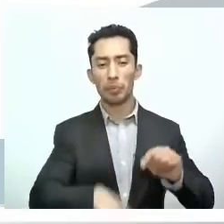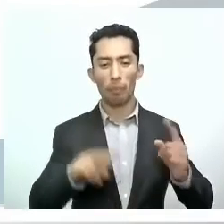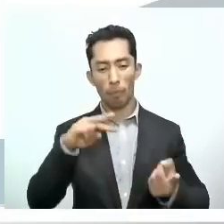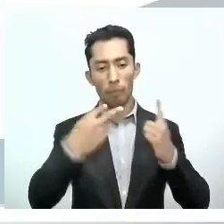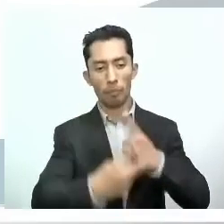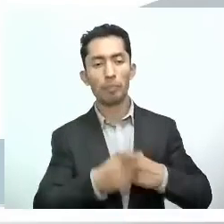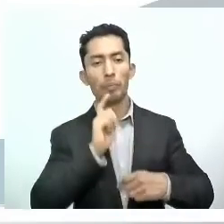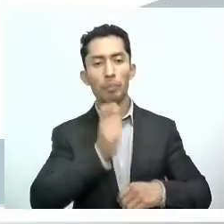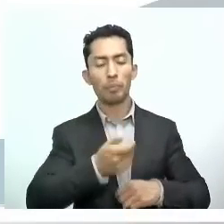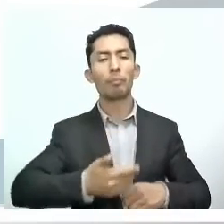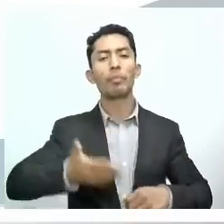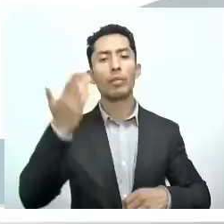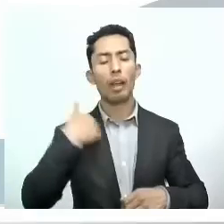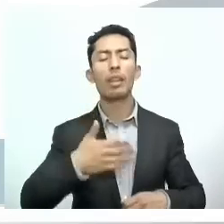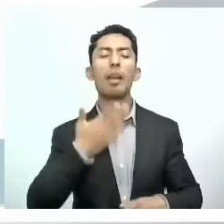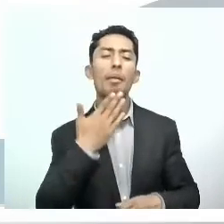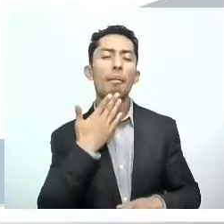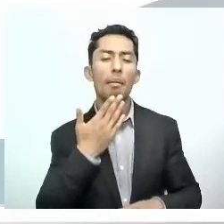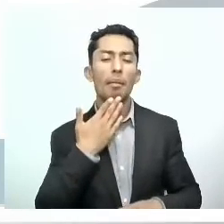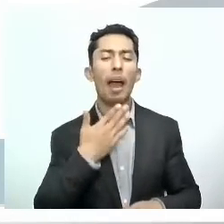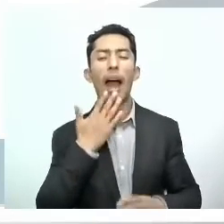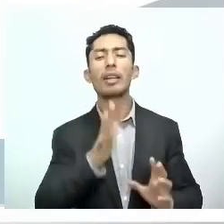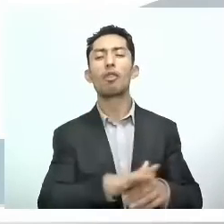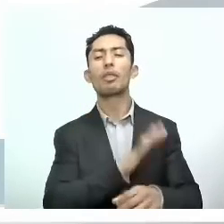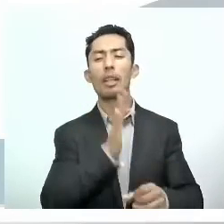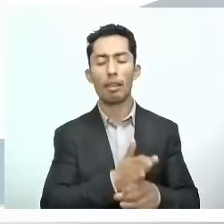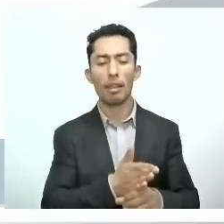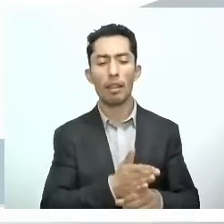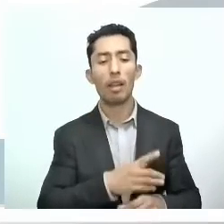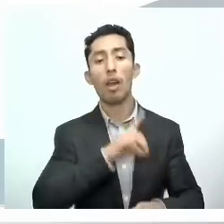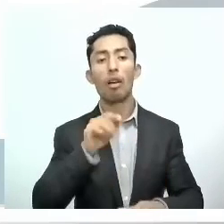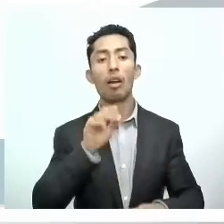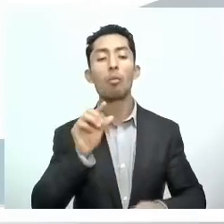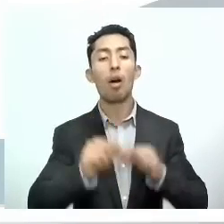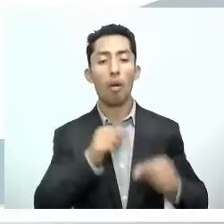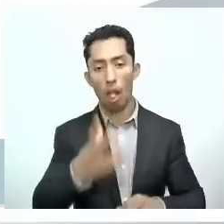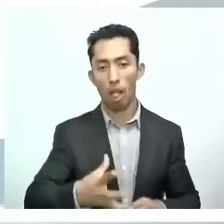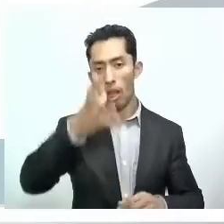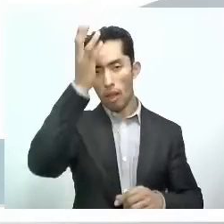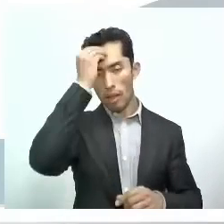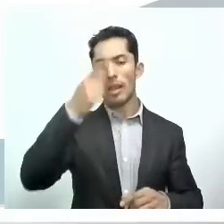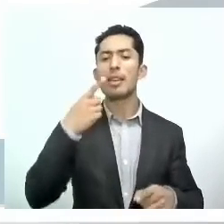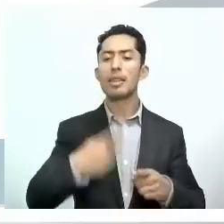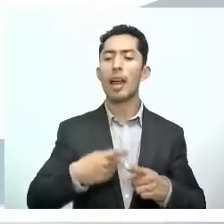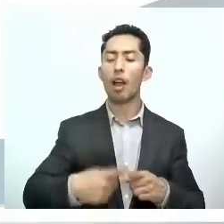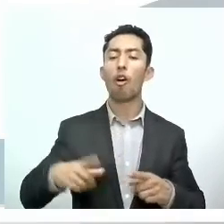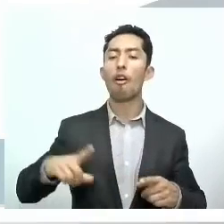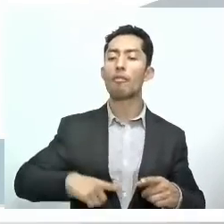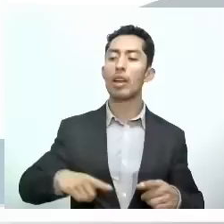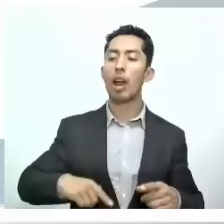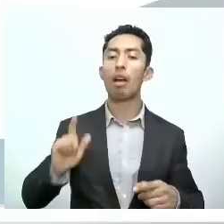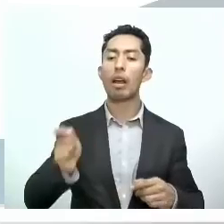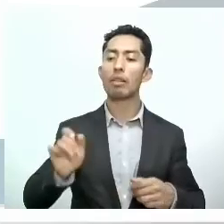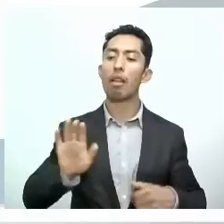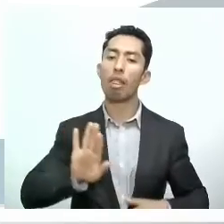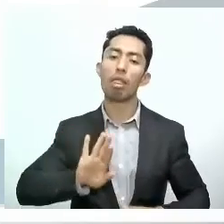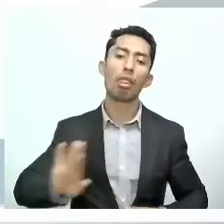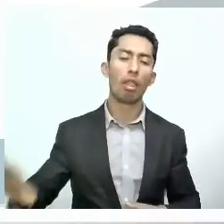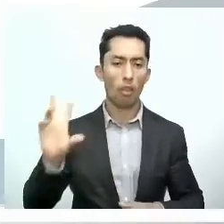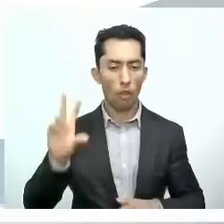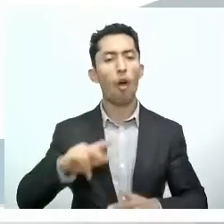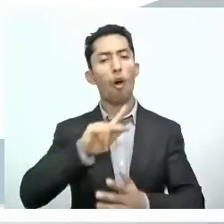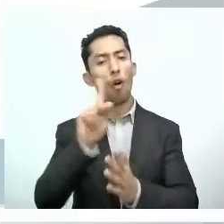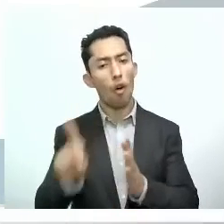que tenemos y que nos ha sido de alguna forma sembrada por un Estado que ha excluido, para comenzar a